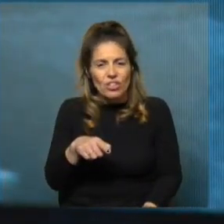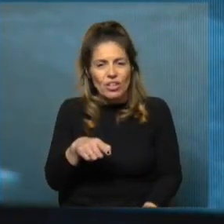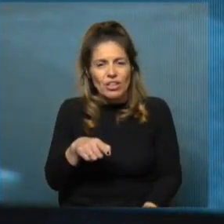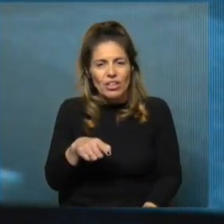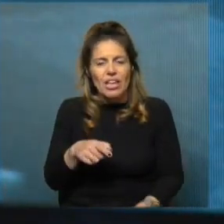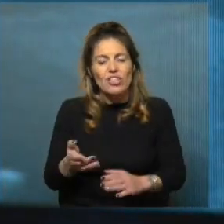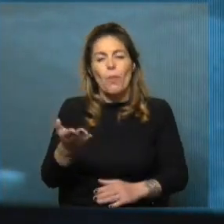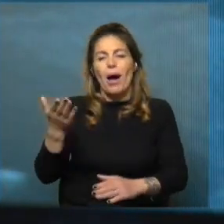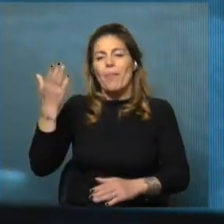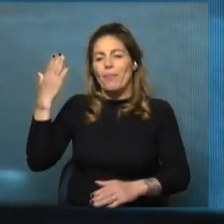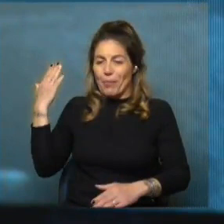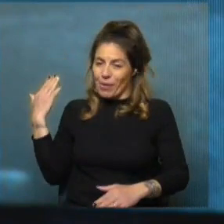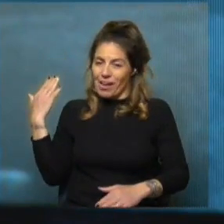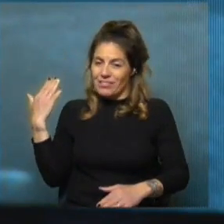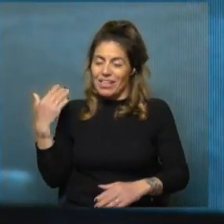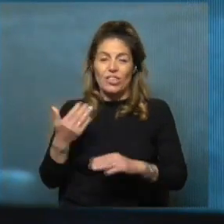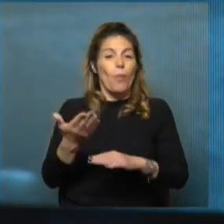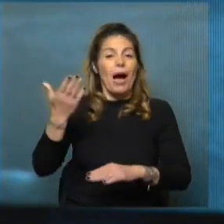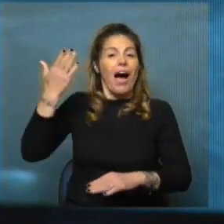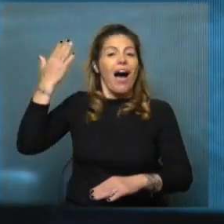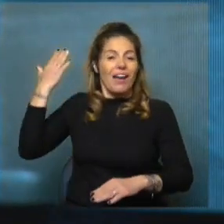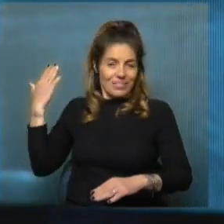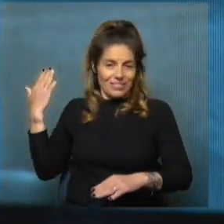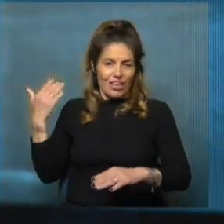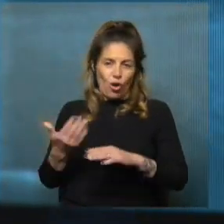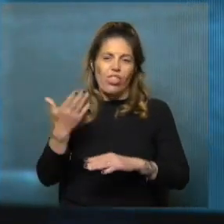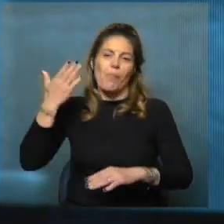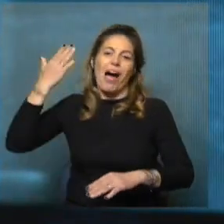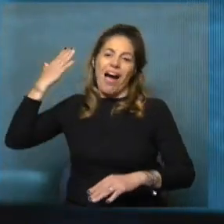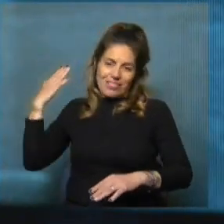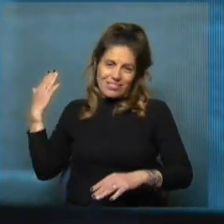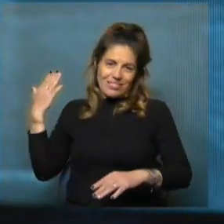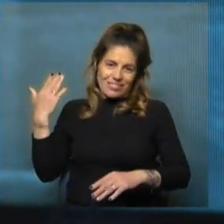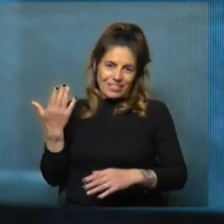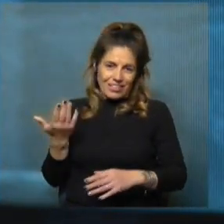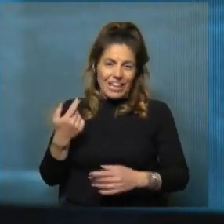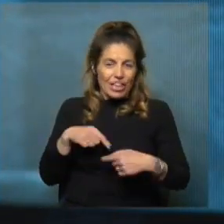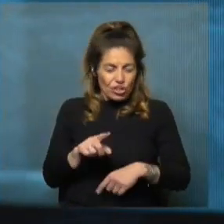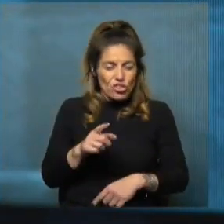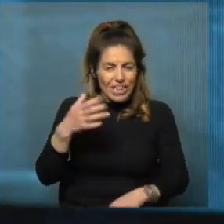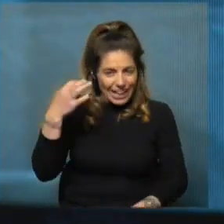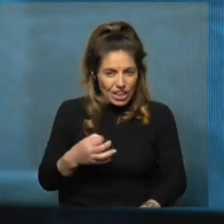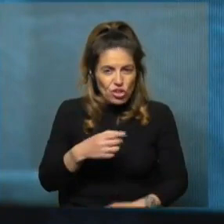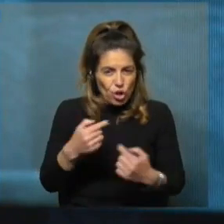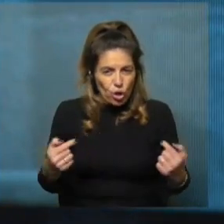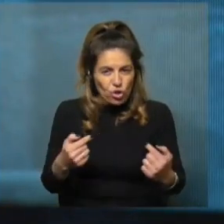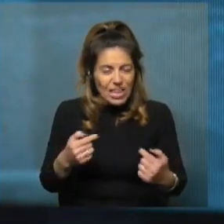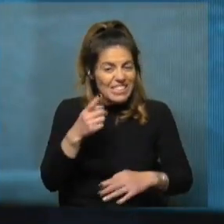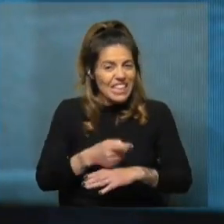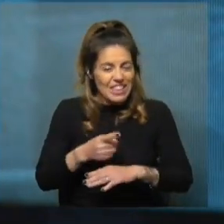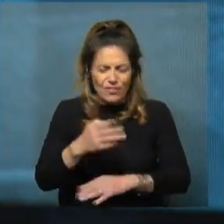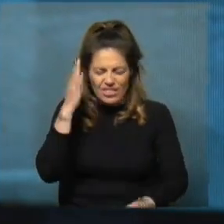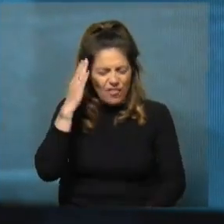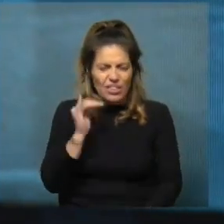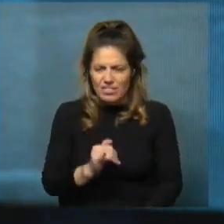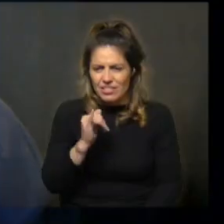poco más de ayer más de anteayer o de más de anteayer entonces me parece que son cosas que se deben saber por supuesto